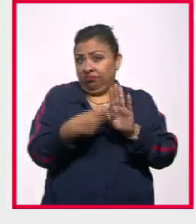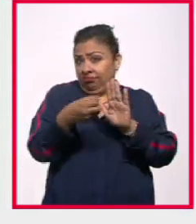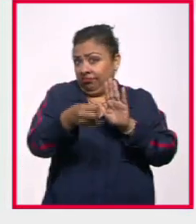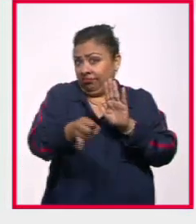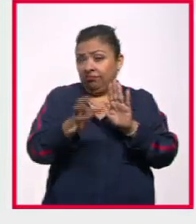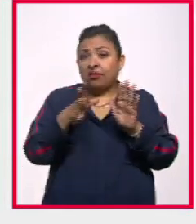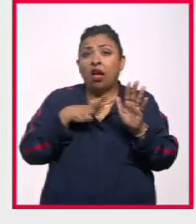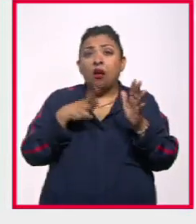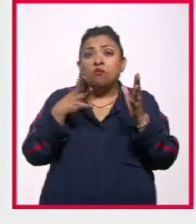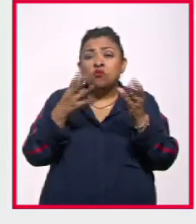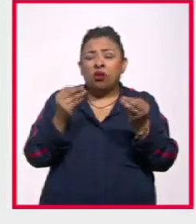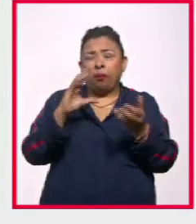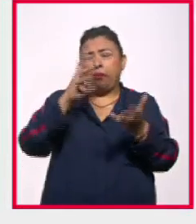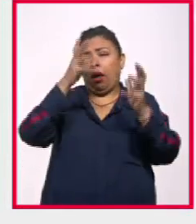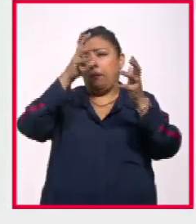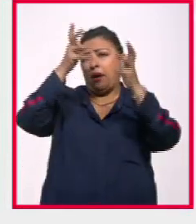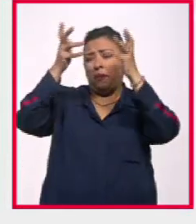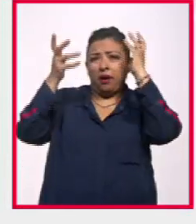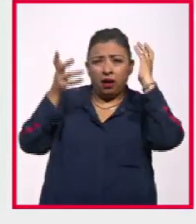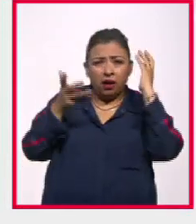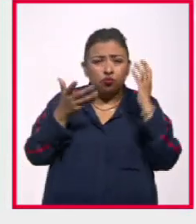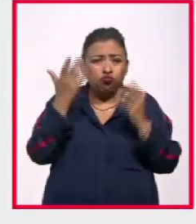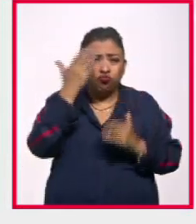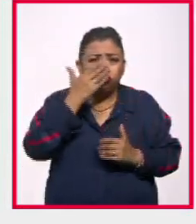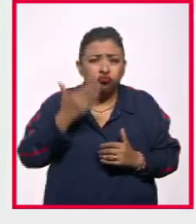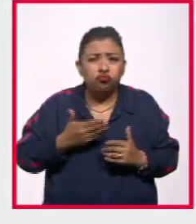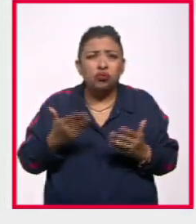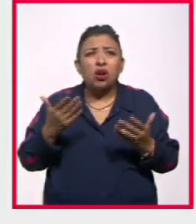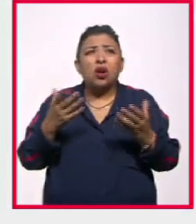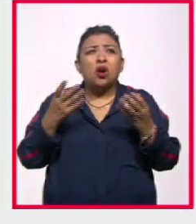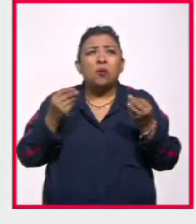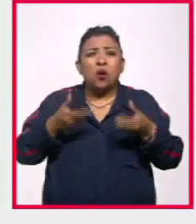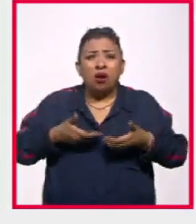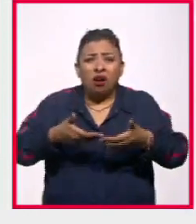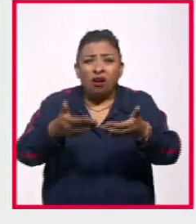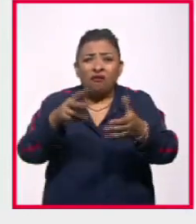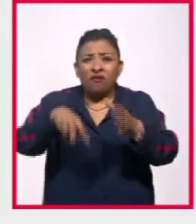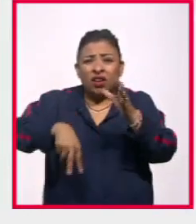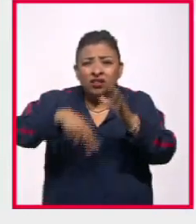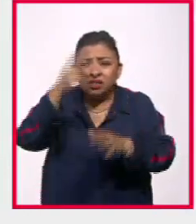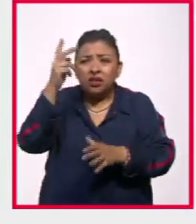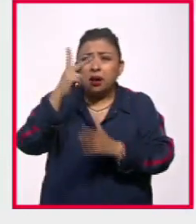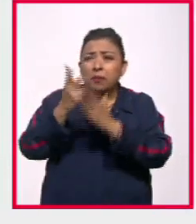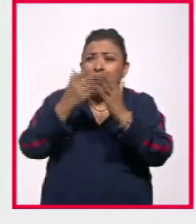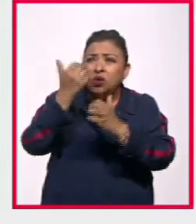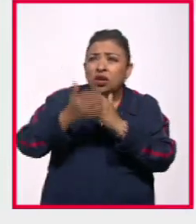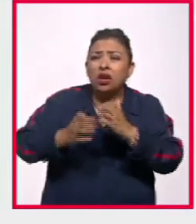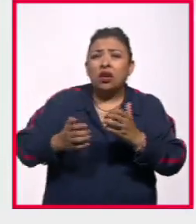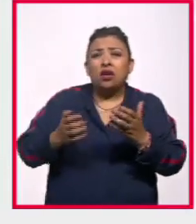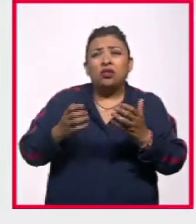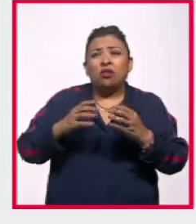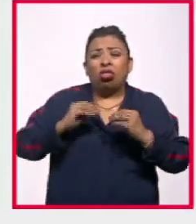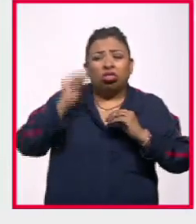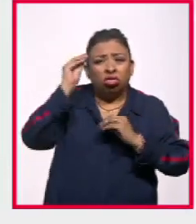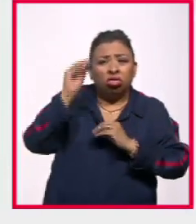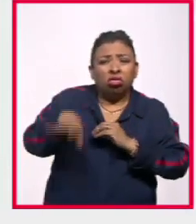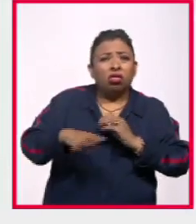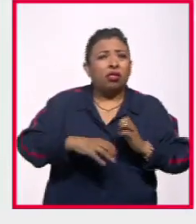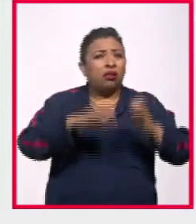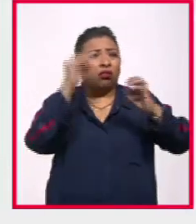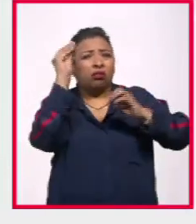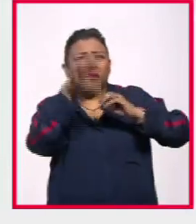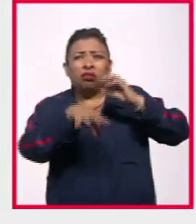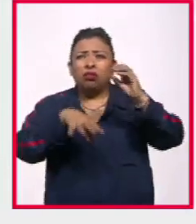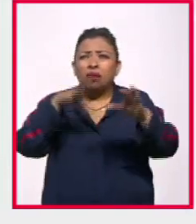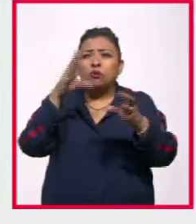Estamos llenos de caos ahorita, de autopistas abandonadas, de proyectos abandonados, edificios abandonados, porque, bueno, somos un país